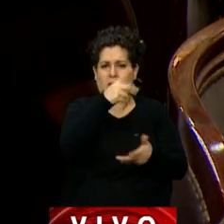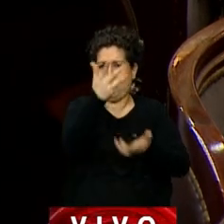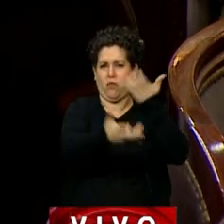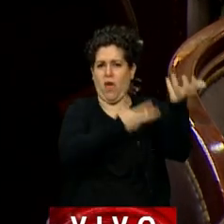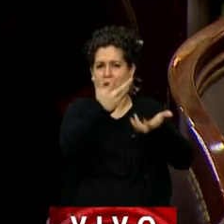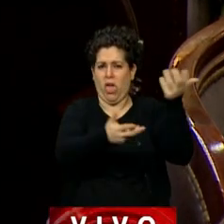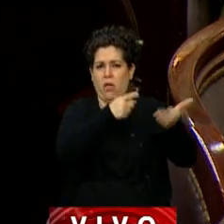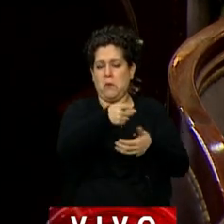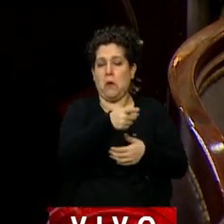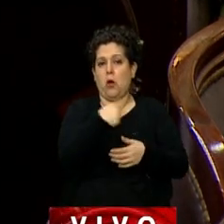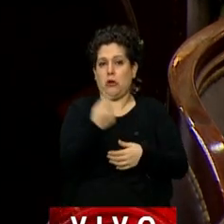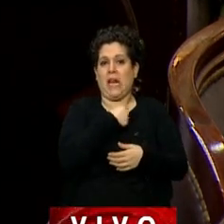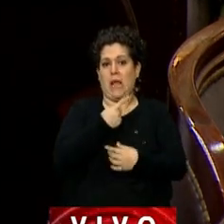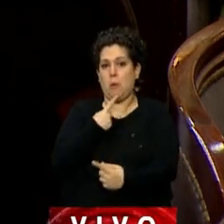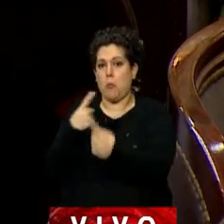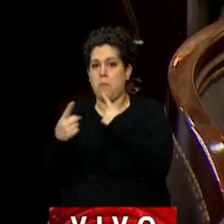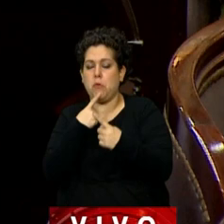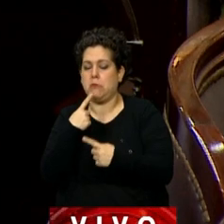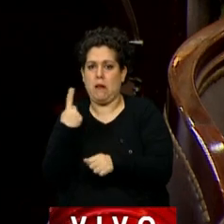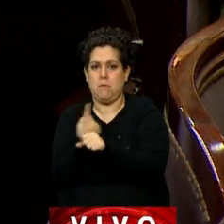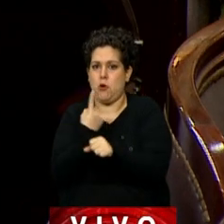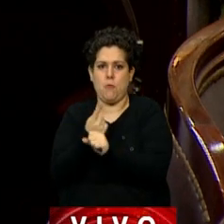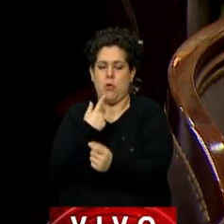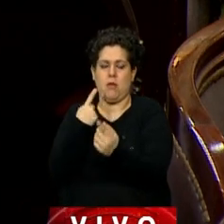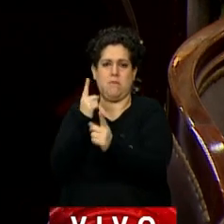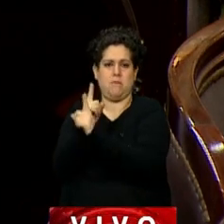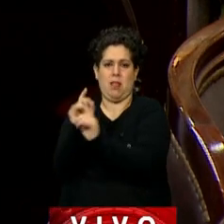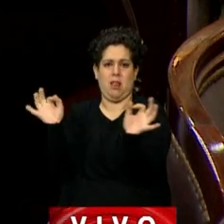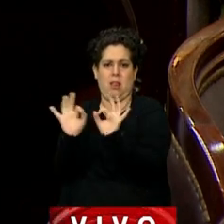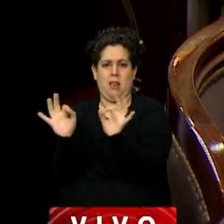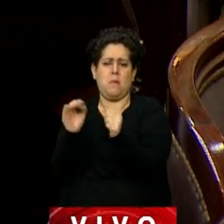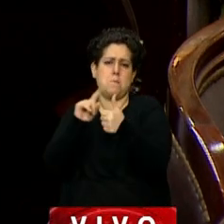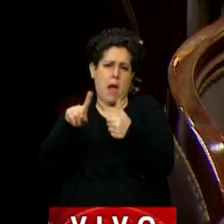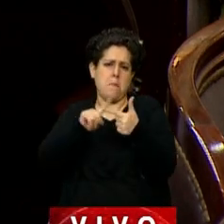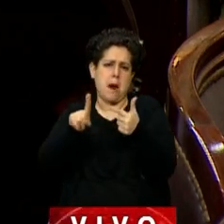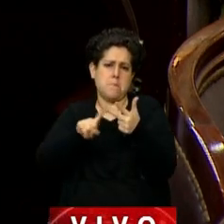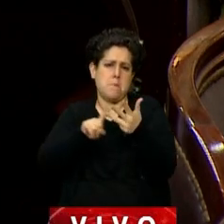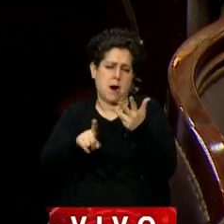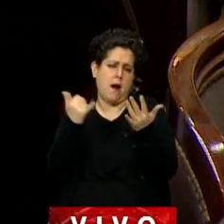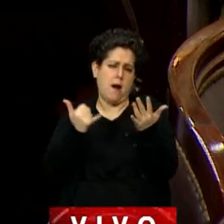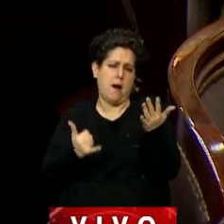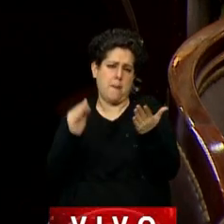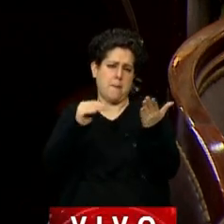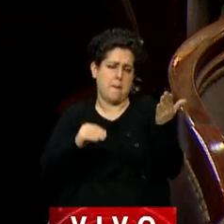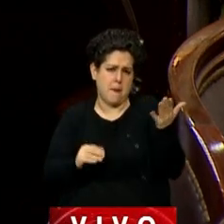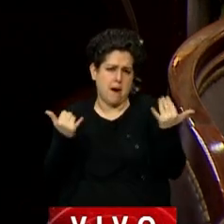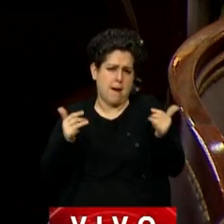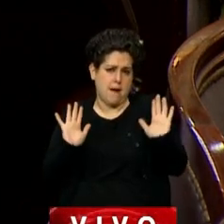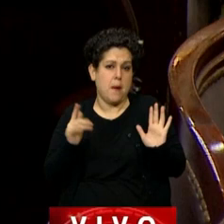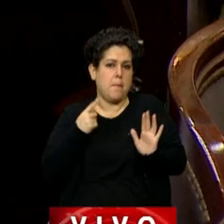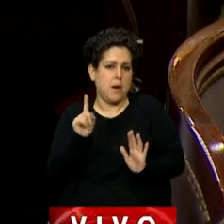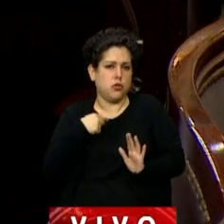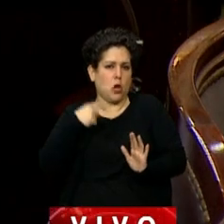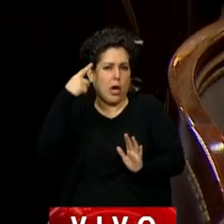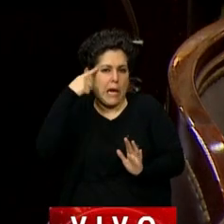para preguntarles y no lo tuvimos a mano, y muchas otras cosas. Yo creo que se trata